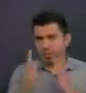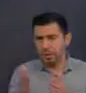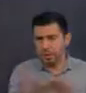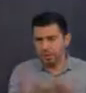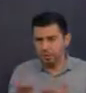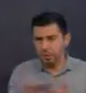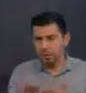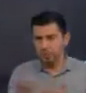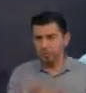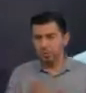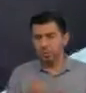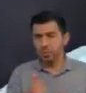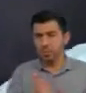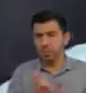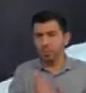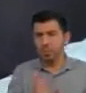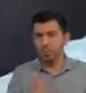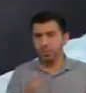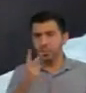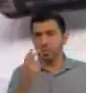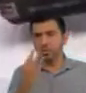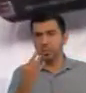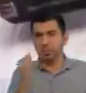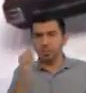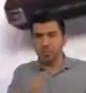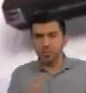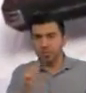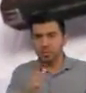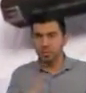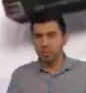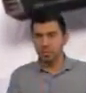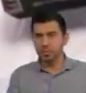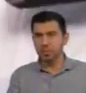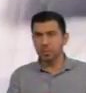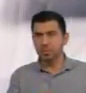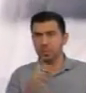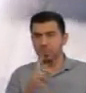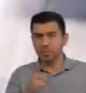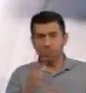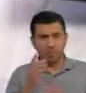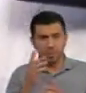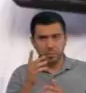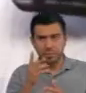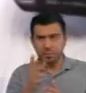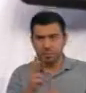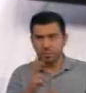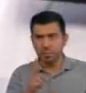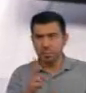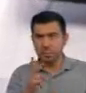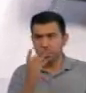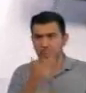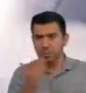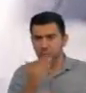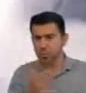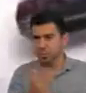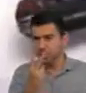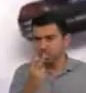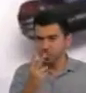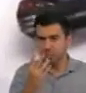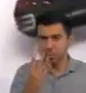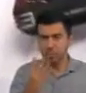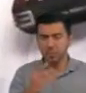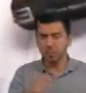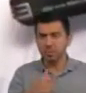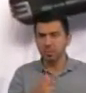de su rescate el pasado 23 de agosto. Los veterinarios han estado permanentemente las 24 horas vigilándolo